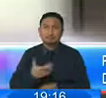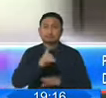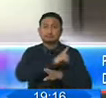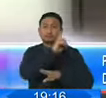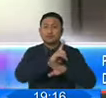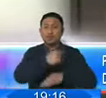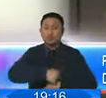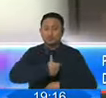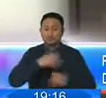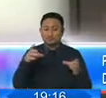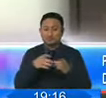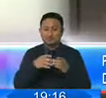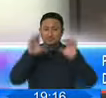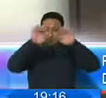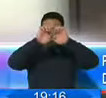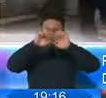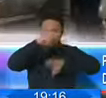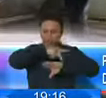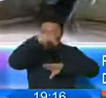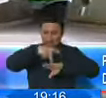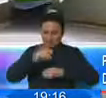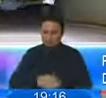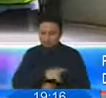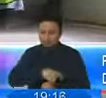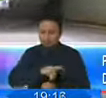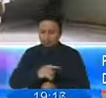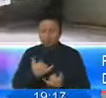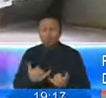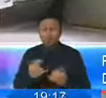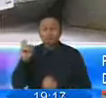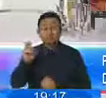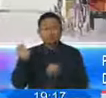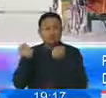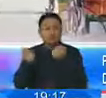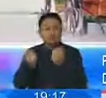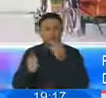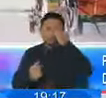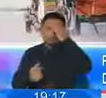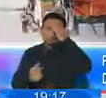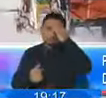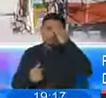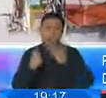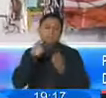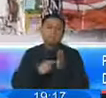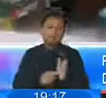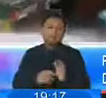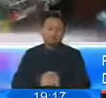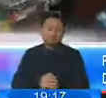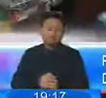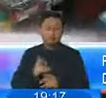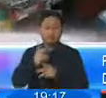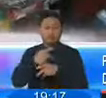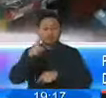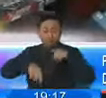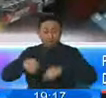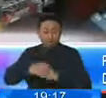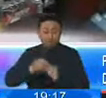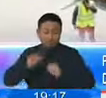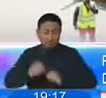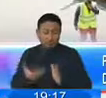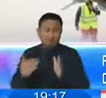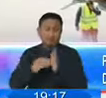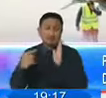de la Pequeña y Mediana Empresa de Pichincha, se deben tomar medidas consensuadas. Una de ellas sería que ciertos productos vuelvan a tener el